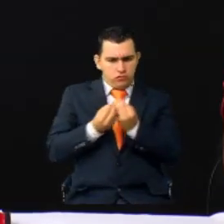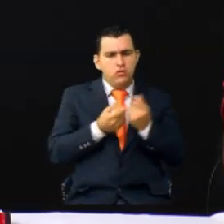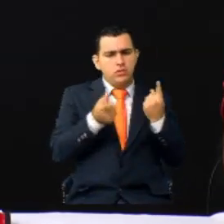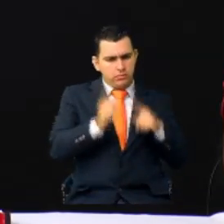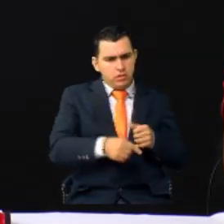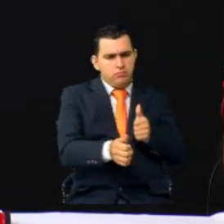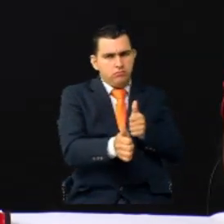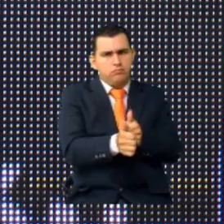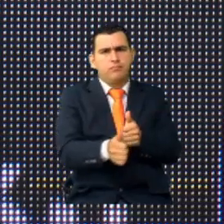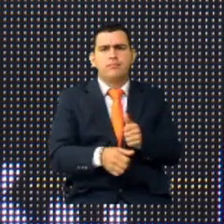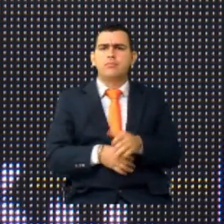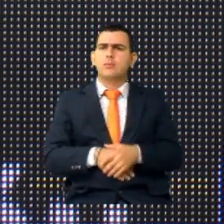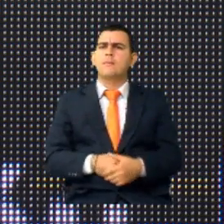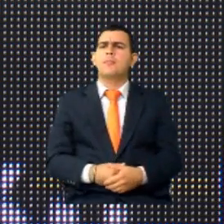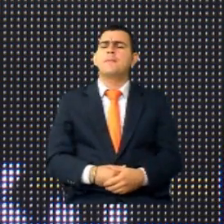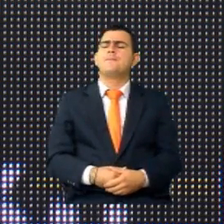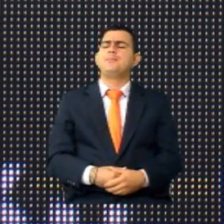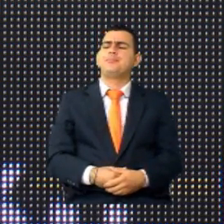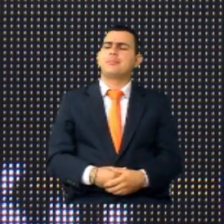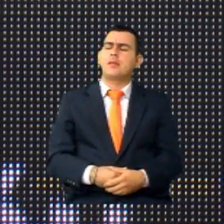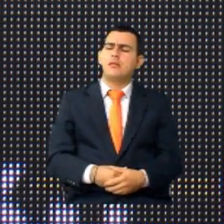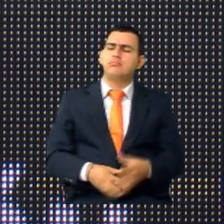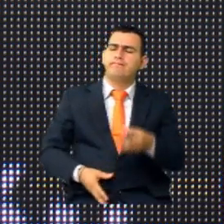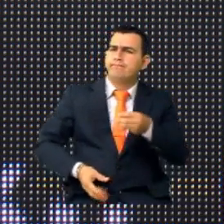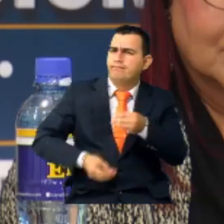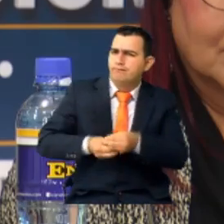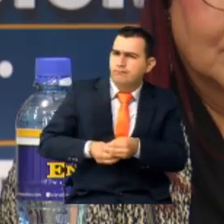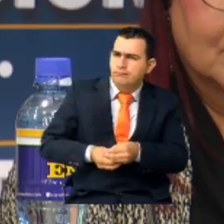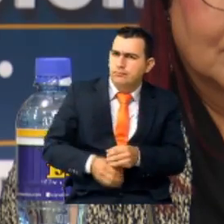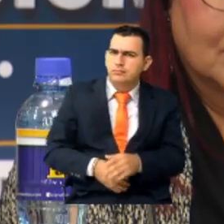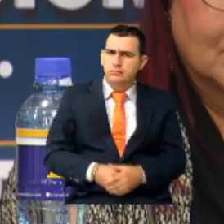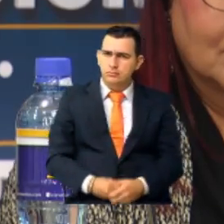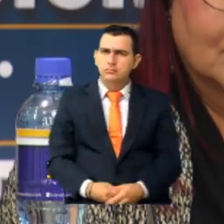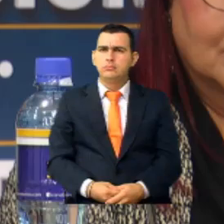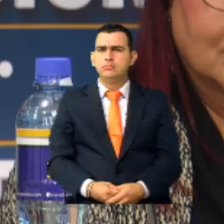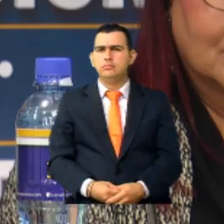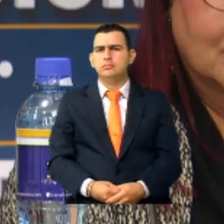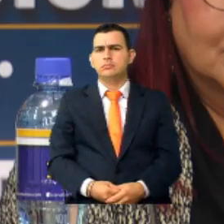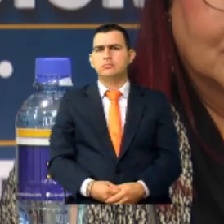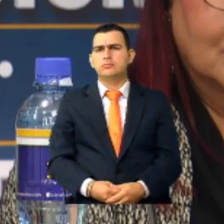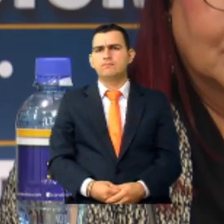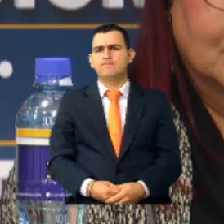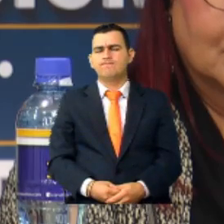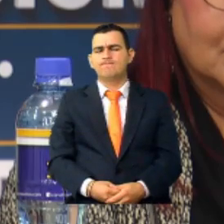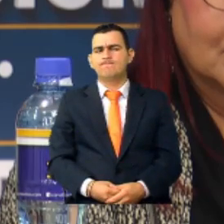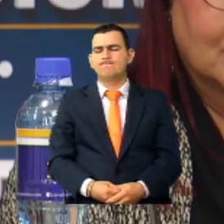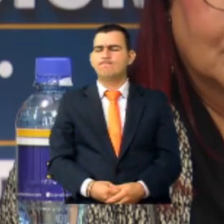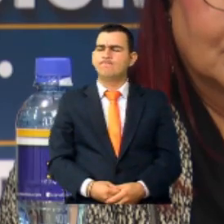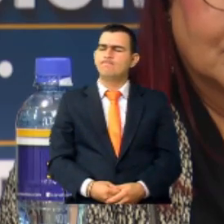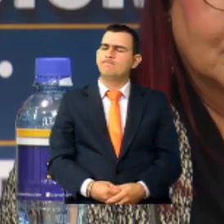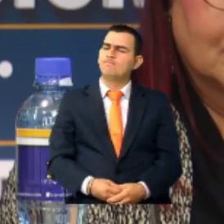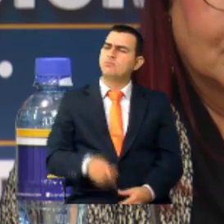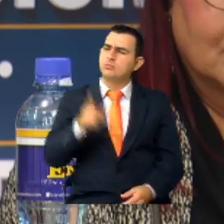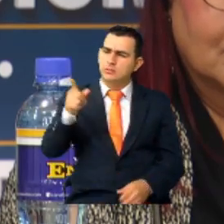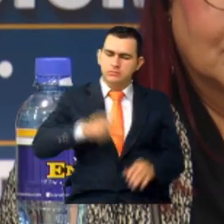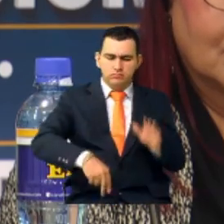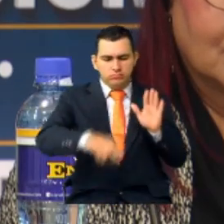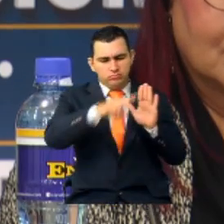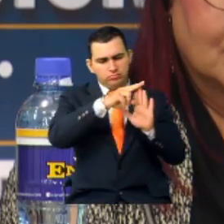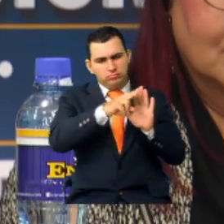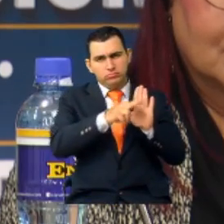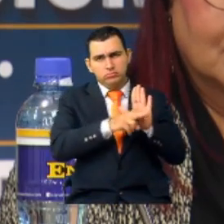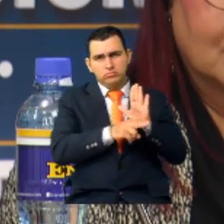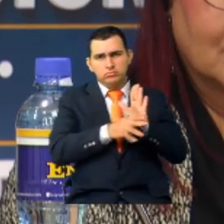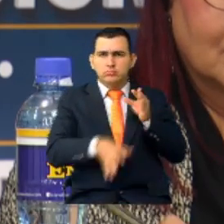efectivamente. Yanny, ¿tiene contrapregunta para el candidato? Sí, en ese orden de ideas, ¿cuáles fueron los criterios para adicionarle a